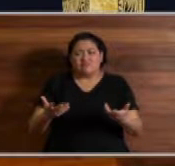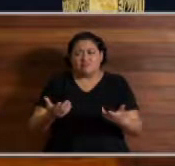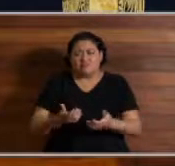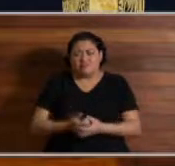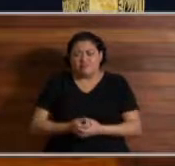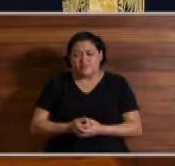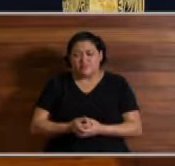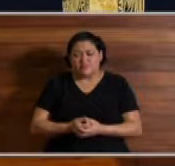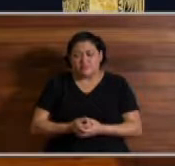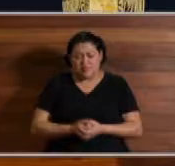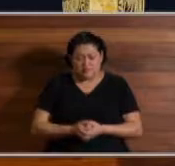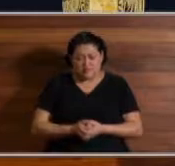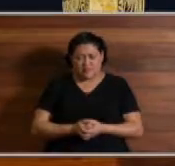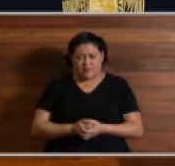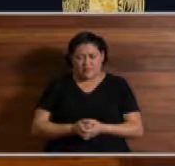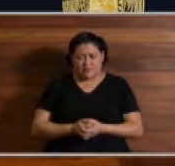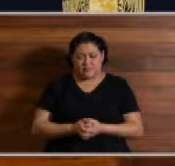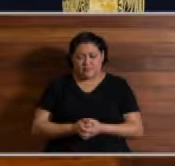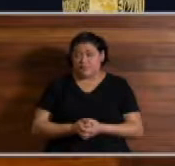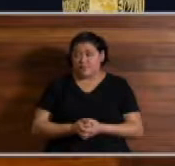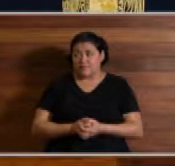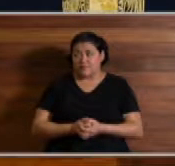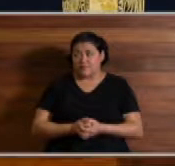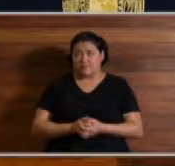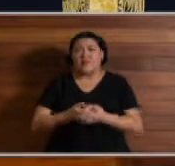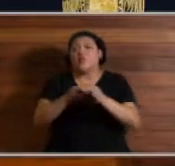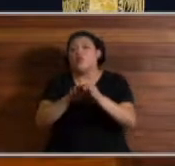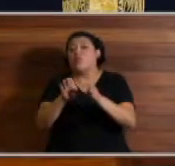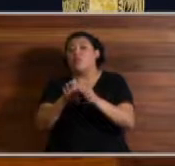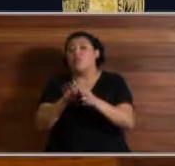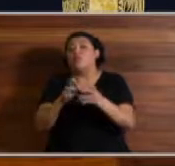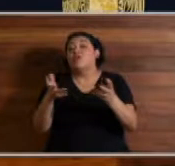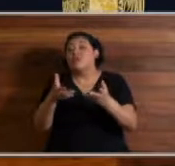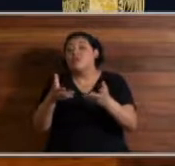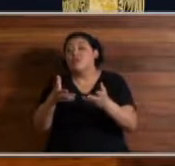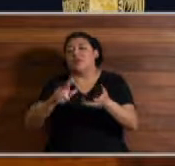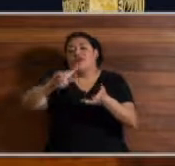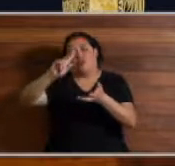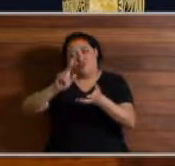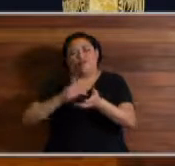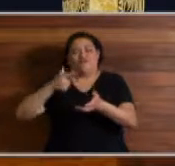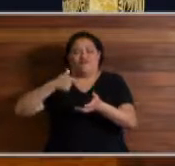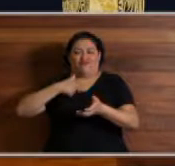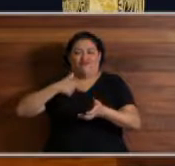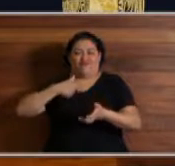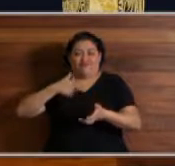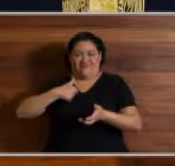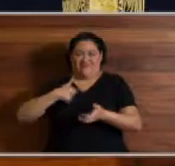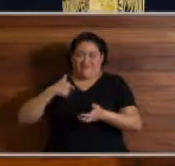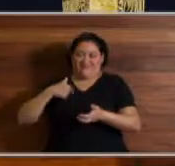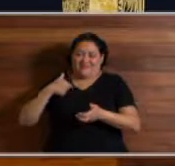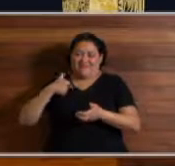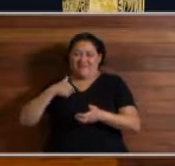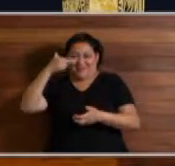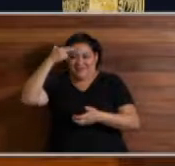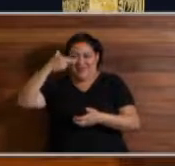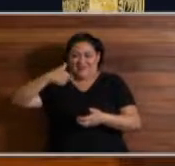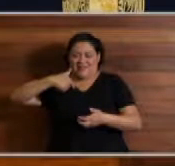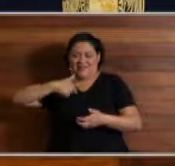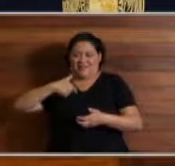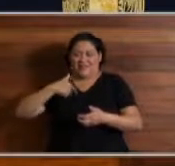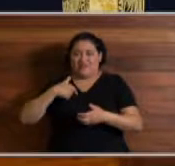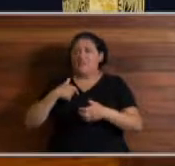político central? Muy sencillo, regreso a mi profesión fundamental, es la organización de